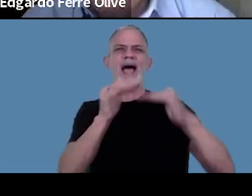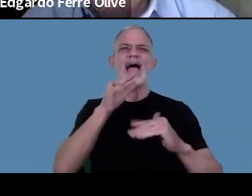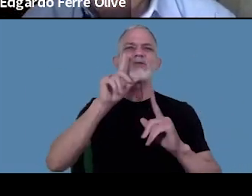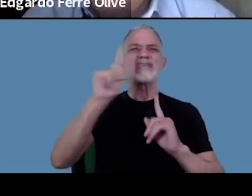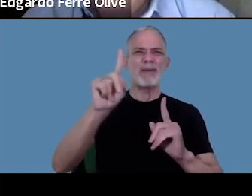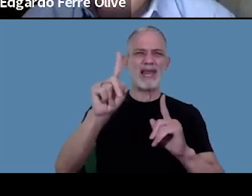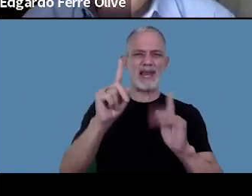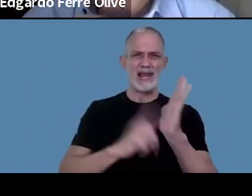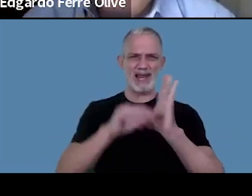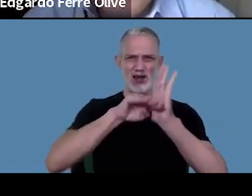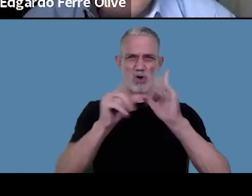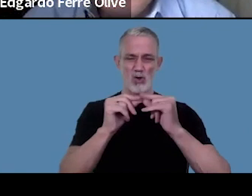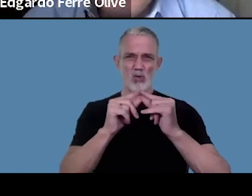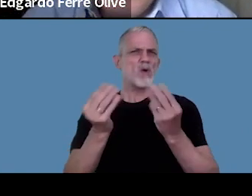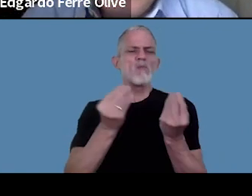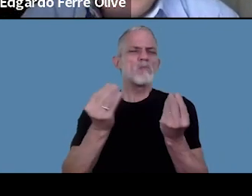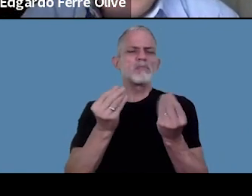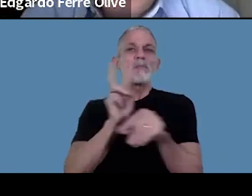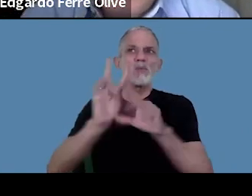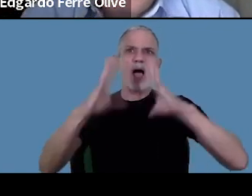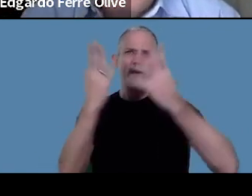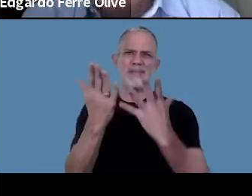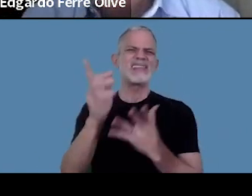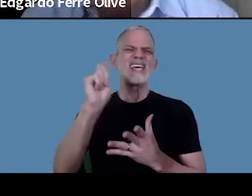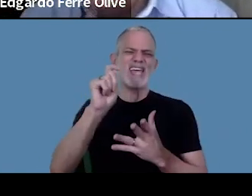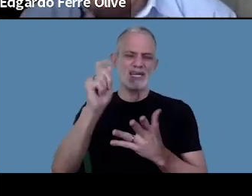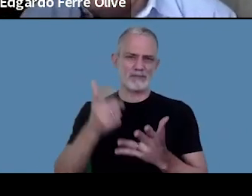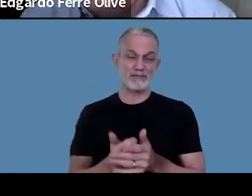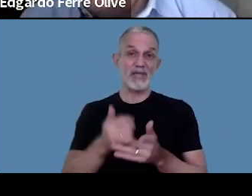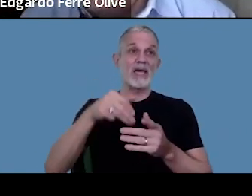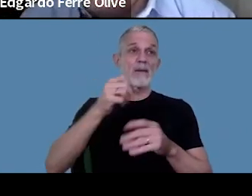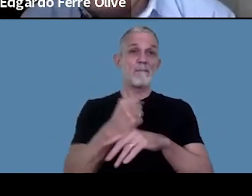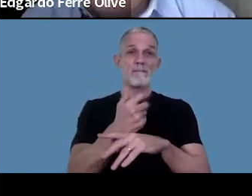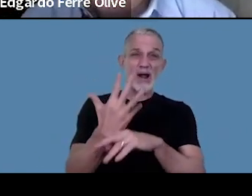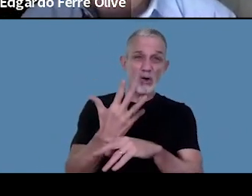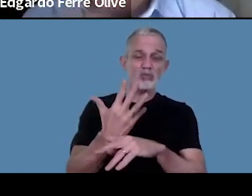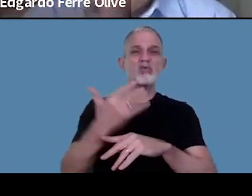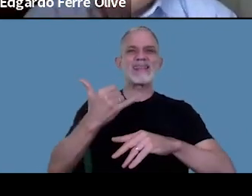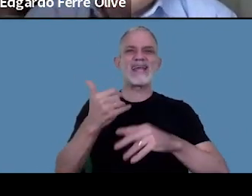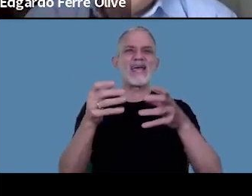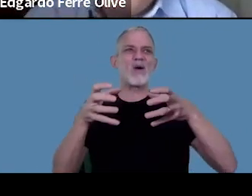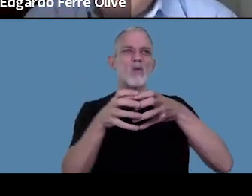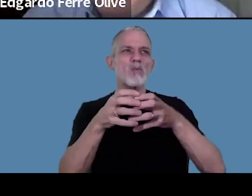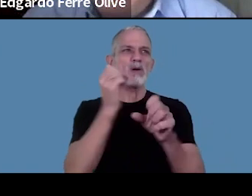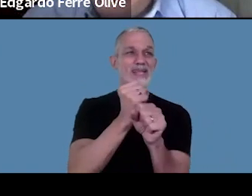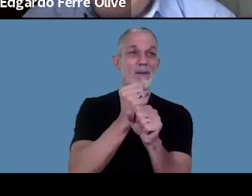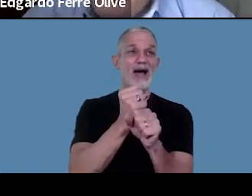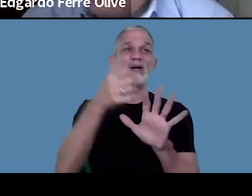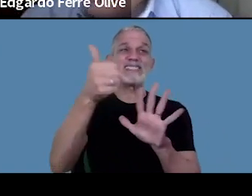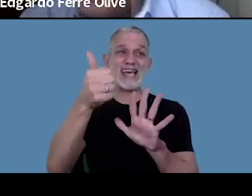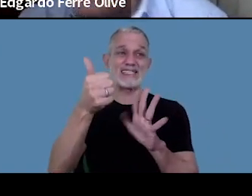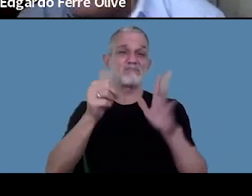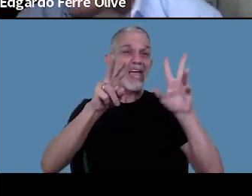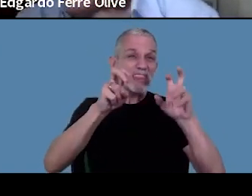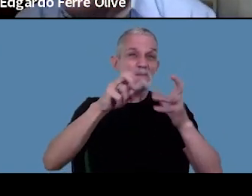relacionan con auditorías de carácter ambiental. El Mercosur tiene su grupo de trabajo 6, no toca en sí el tema de